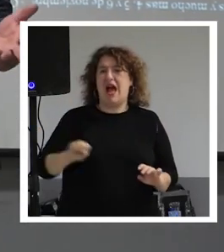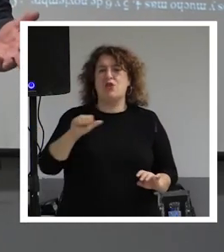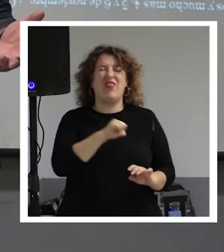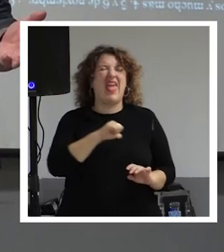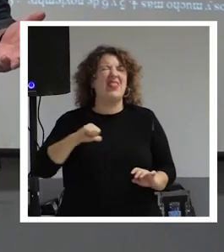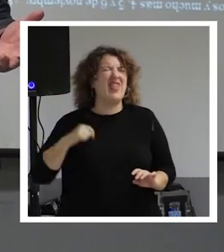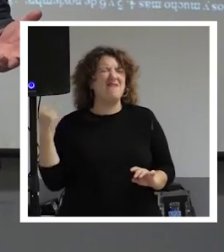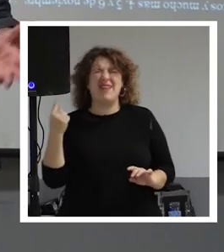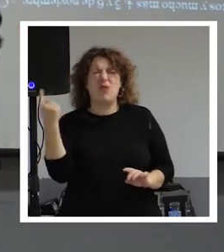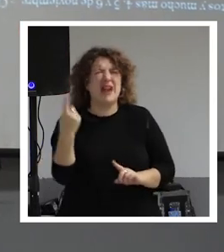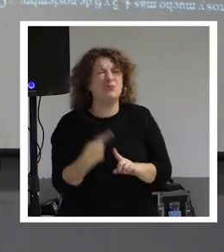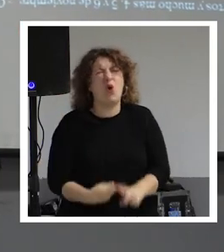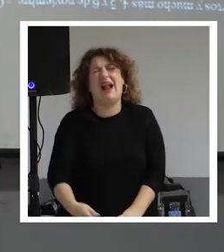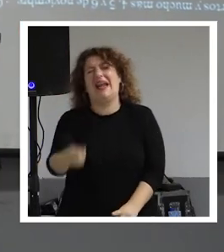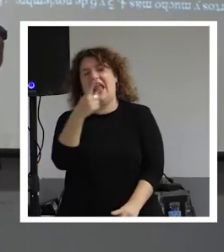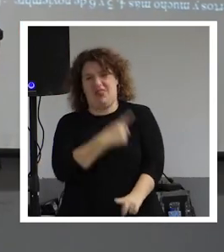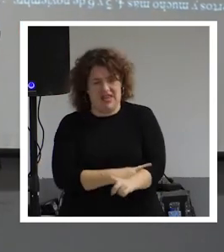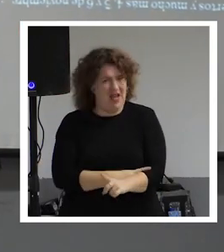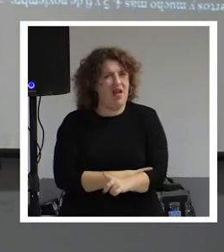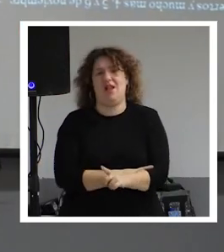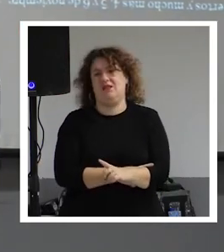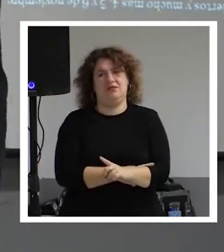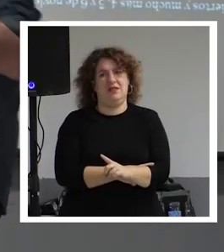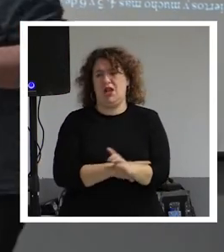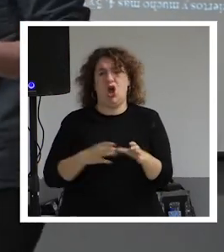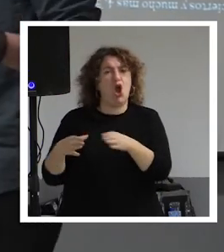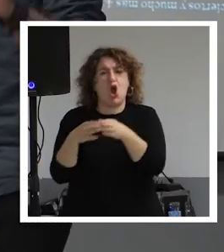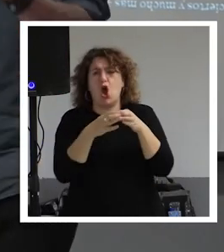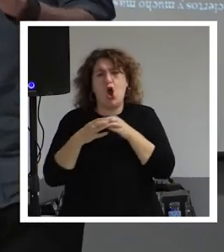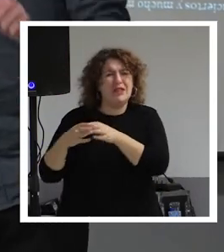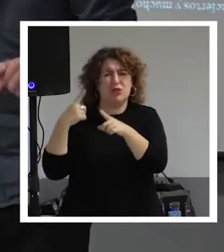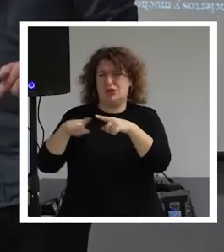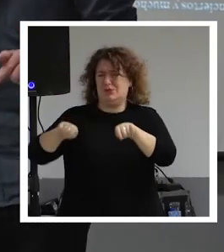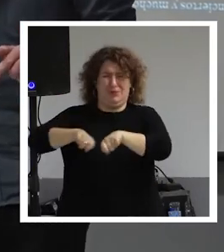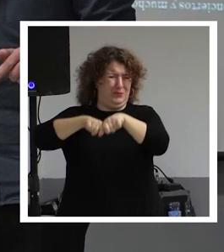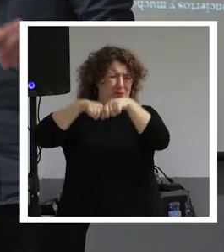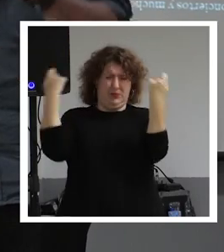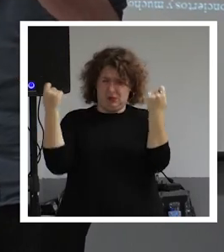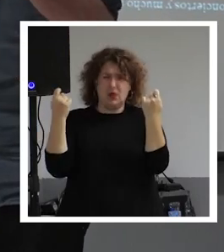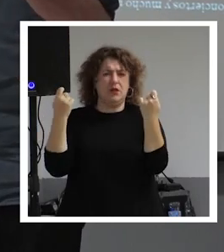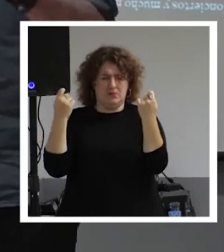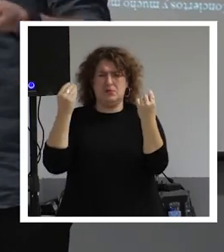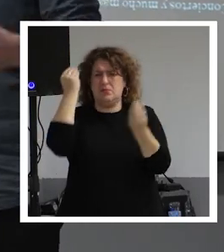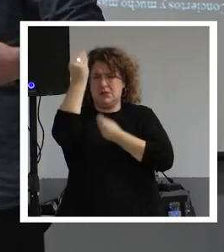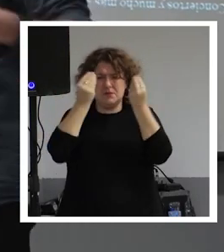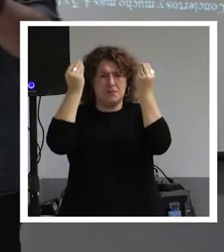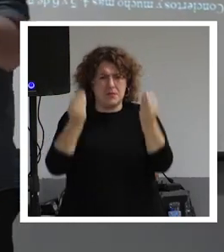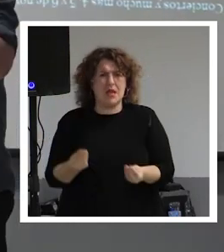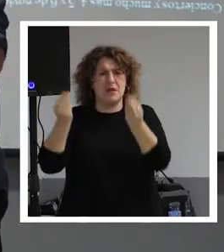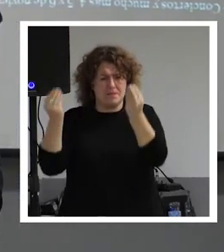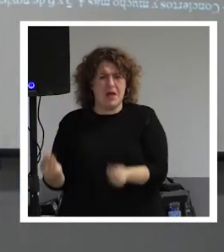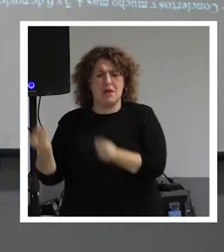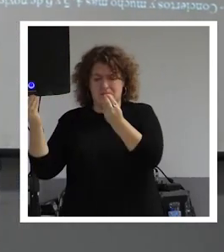con los intereses de los pobres Esa es la parte entusiasmante pero ahora vamos a entender que ese pueblo con 40 años de